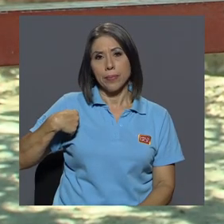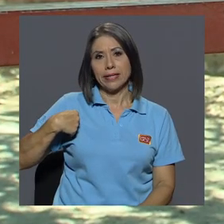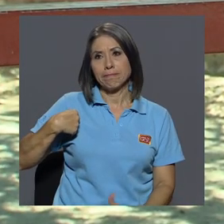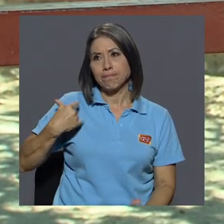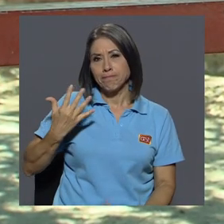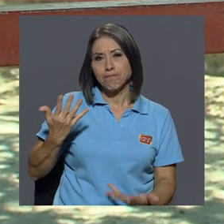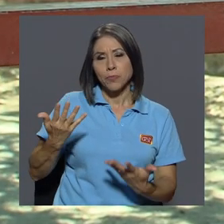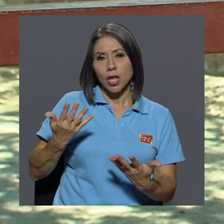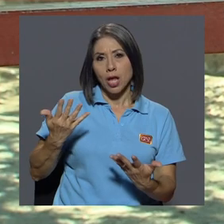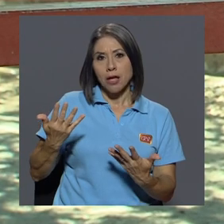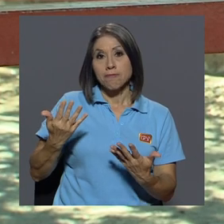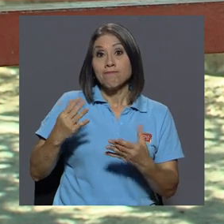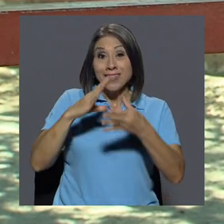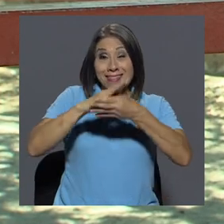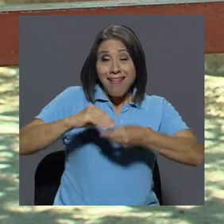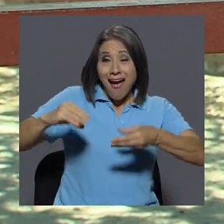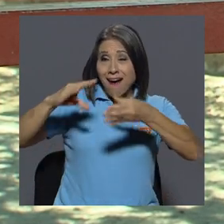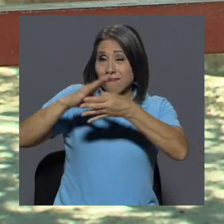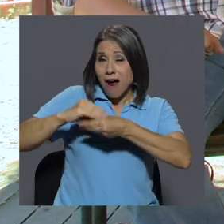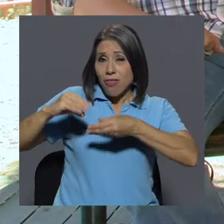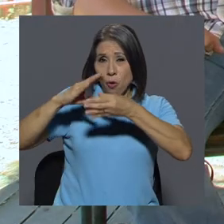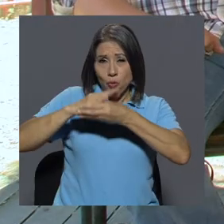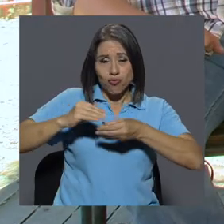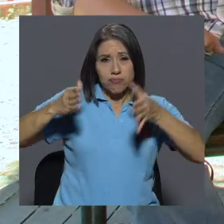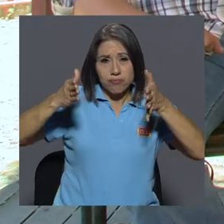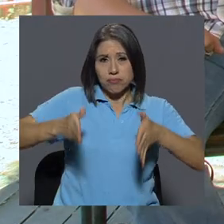podríamos catalogarlo de narrador en un momento,